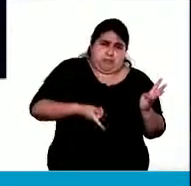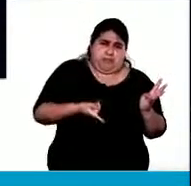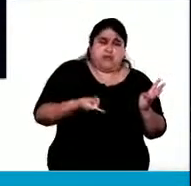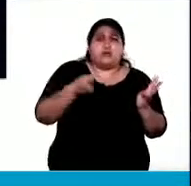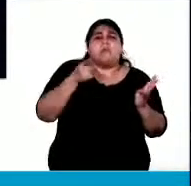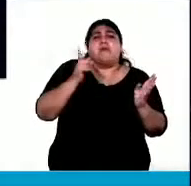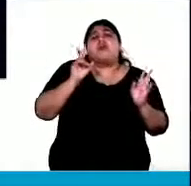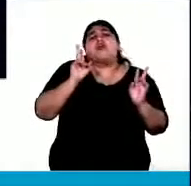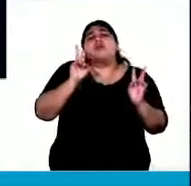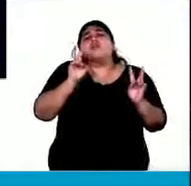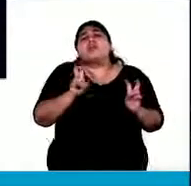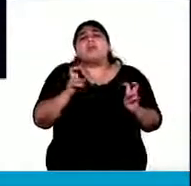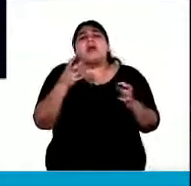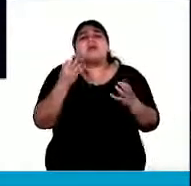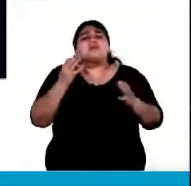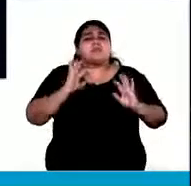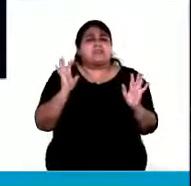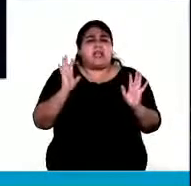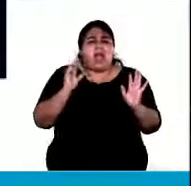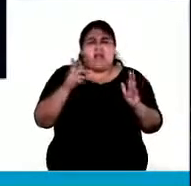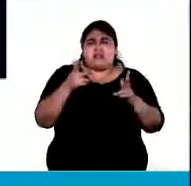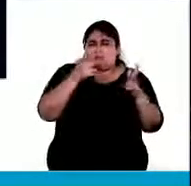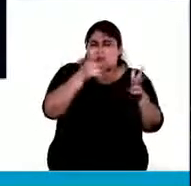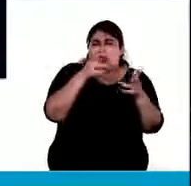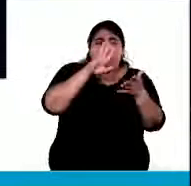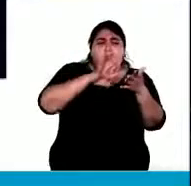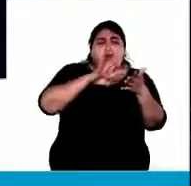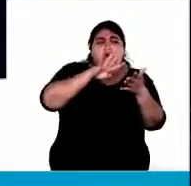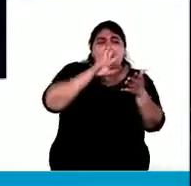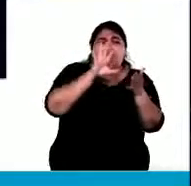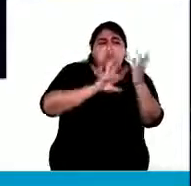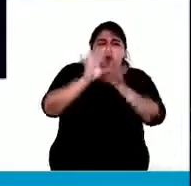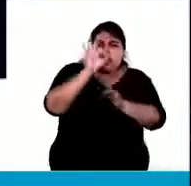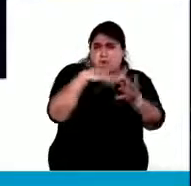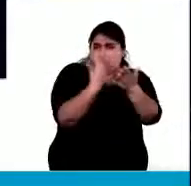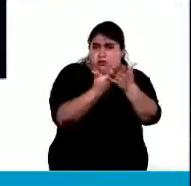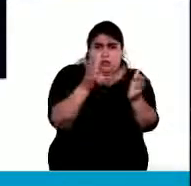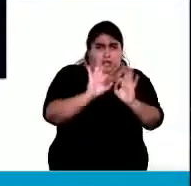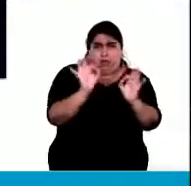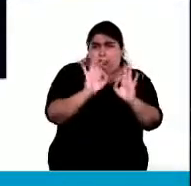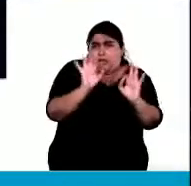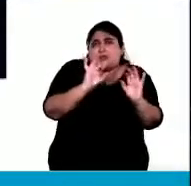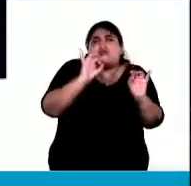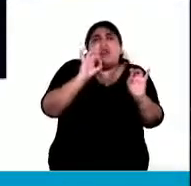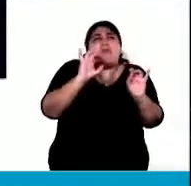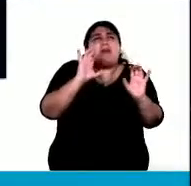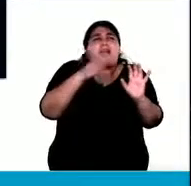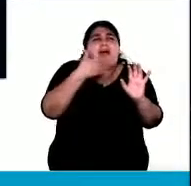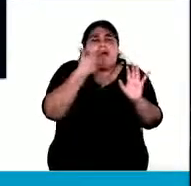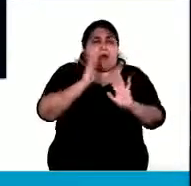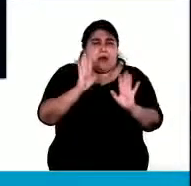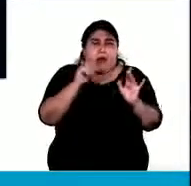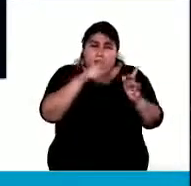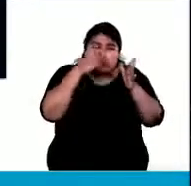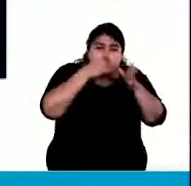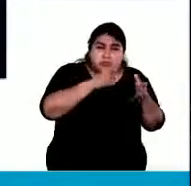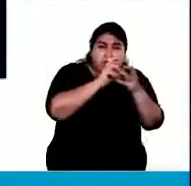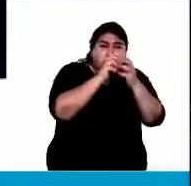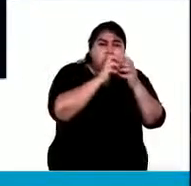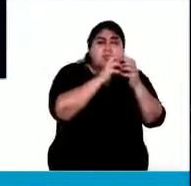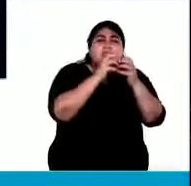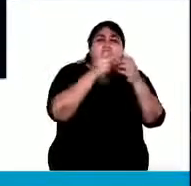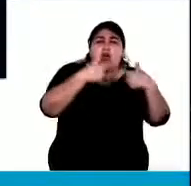abstracto referirse a eso porque no hay un proyecto presentado en el cual se pueda hacer eje